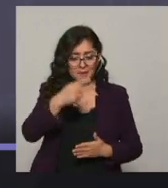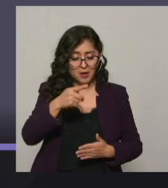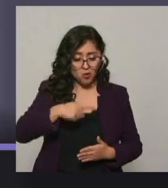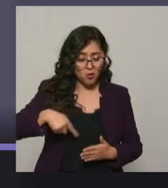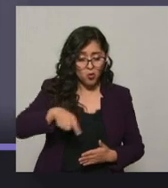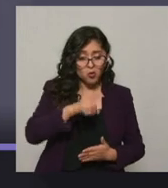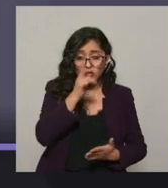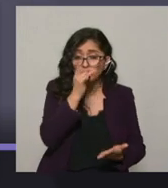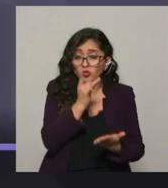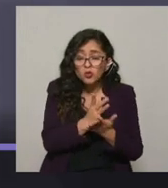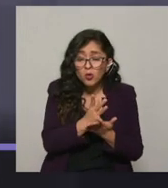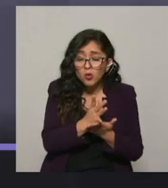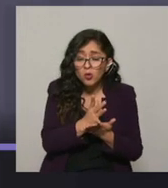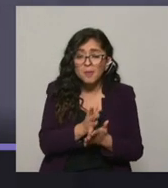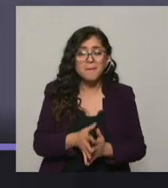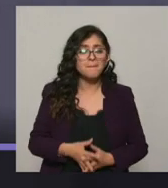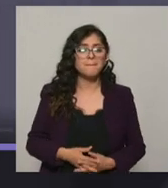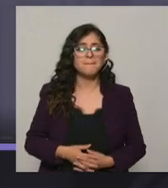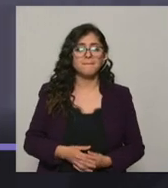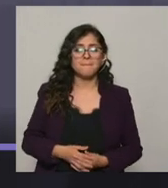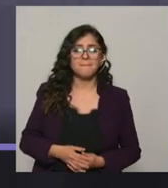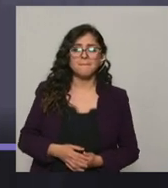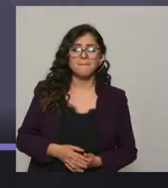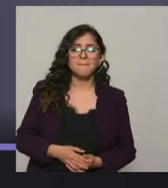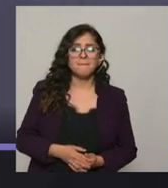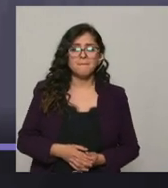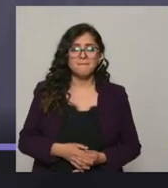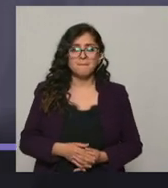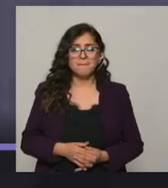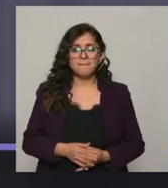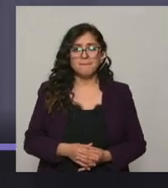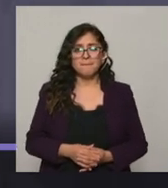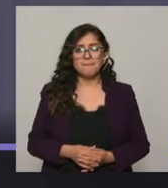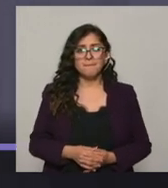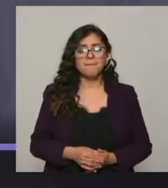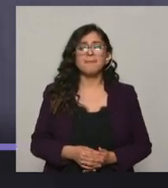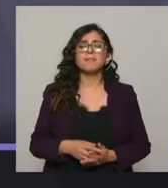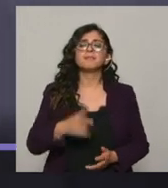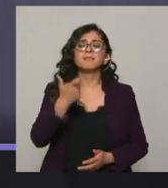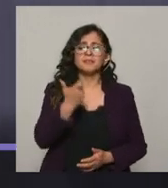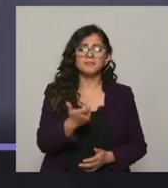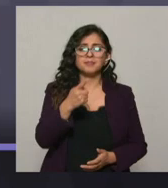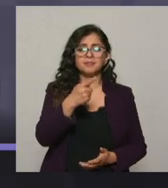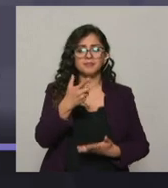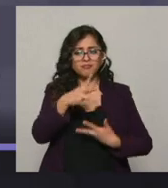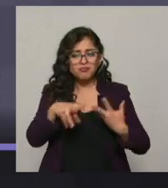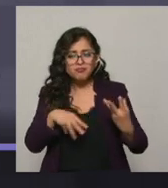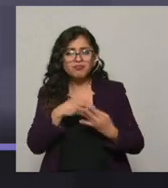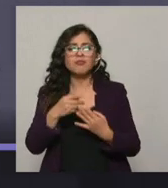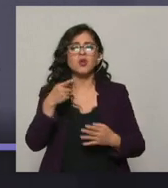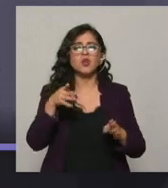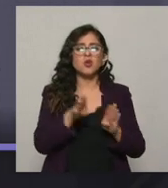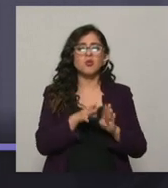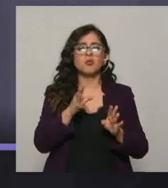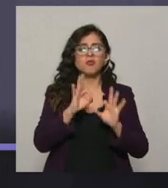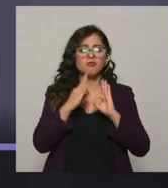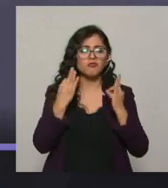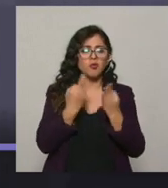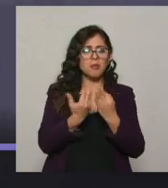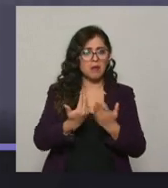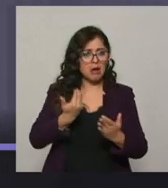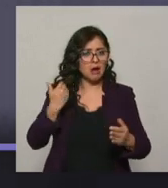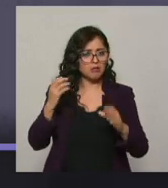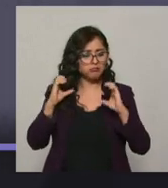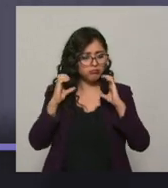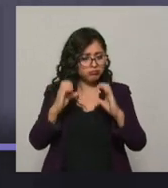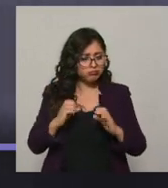es. La mayor parte de este dinero se eroga en medidas preventivas, ¿no? Es decir,